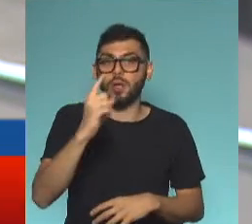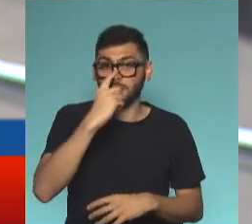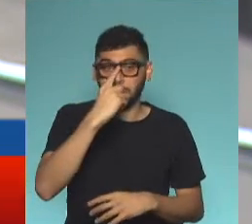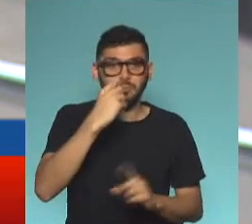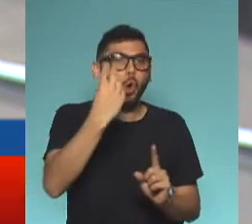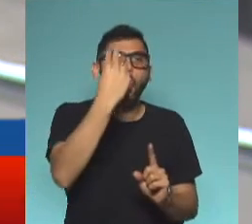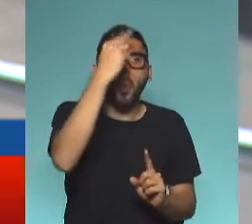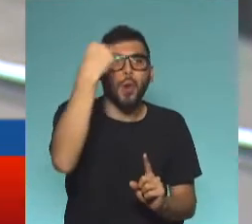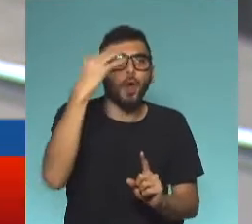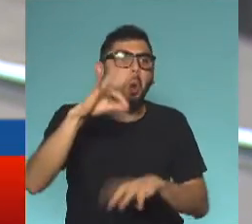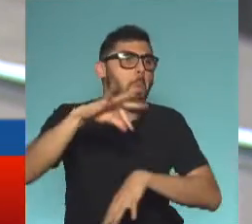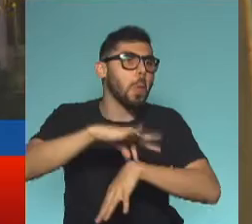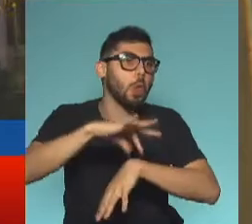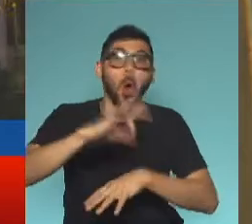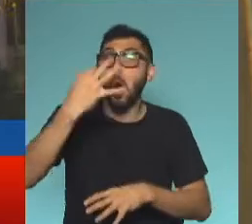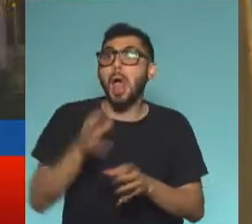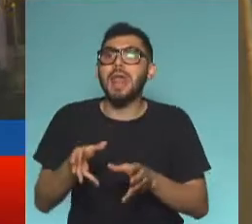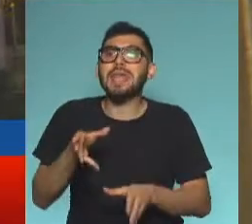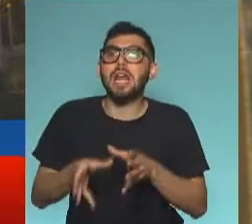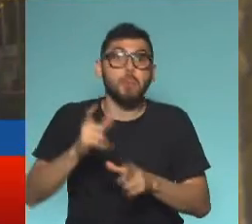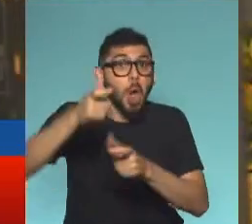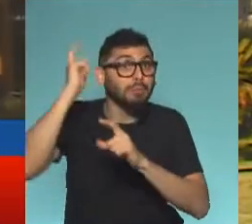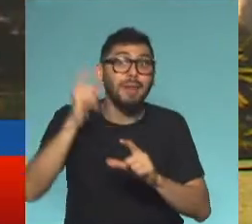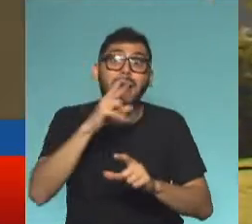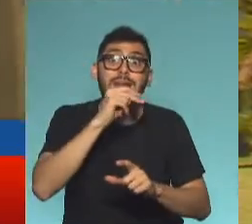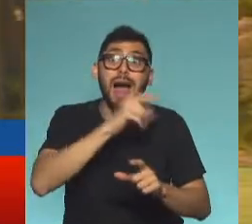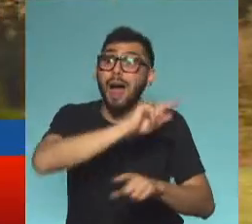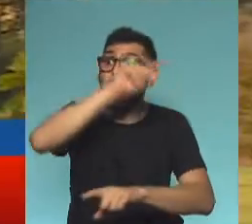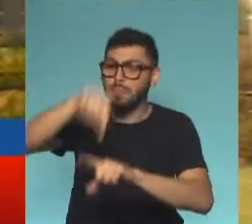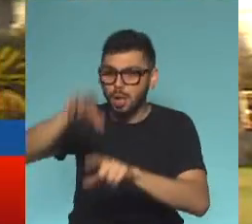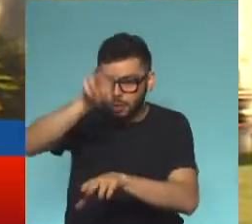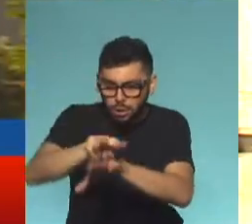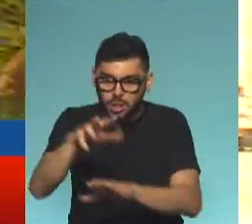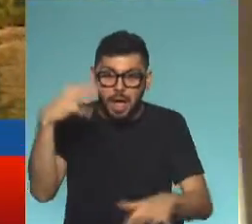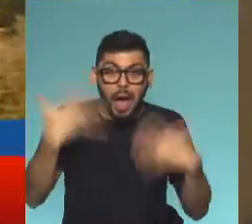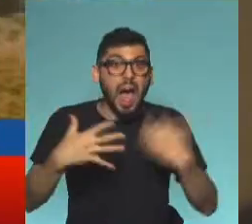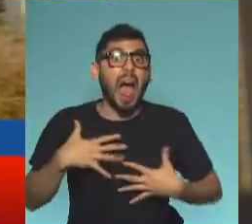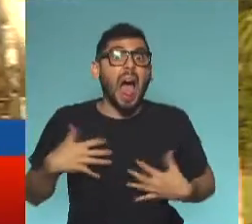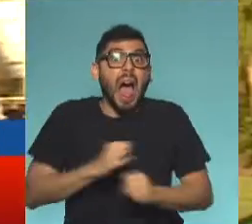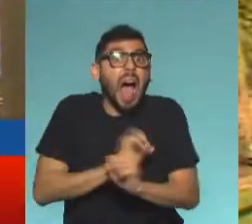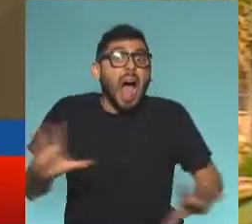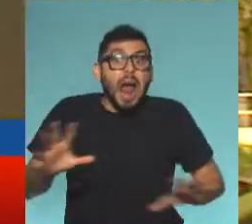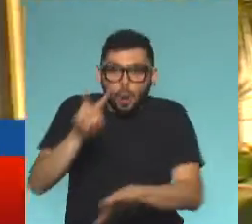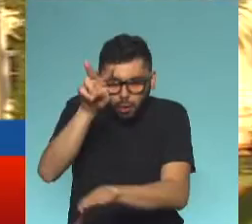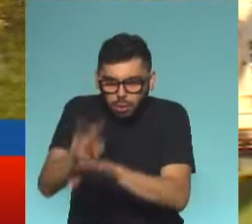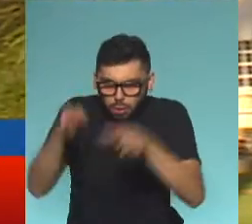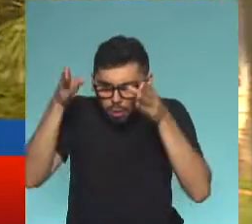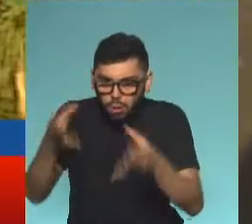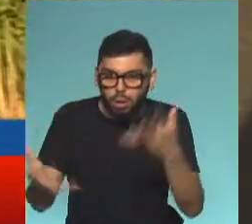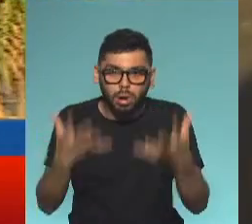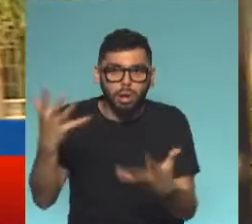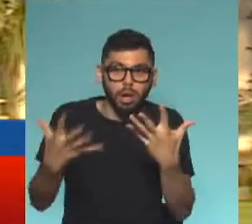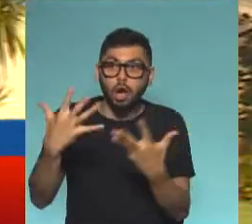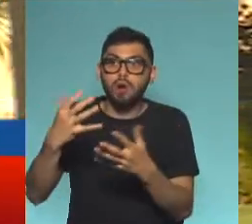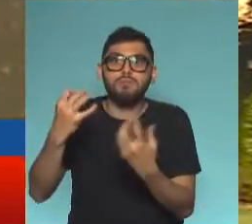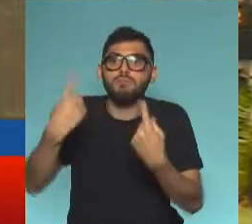un enfermero, un médico o un kinesiólogo sin experiencia para tratar semejante paciente con la gravedad extrema que padecen, con los aparatos